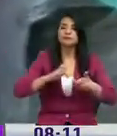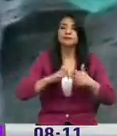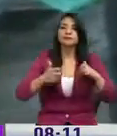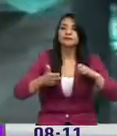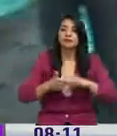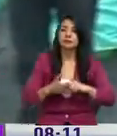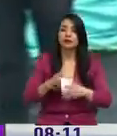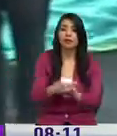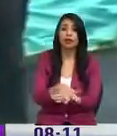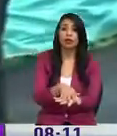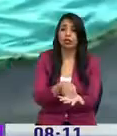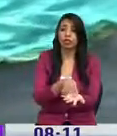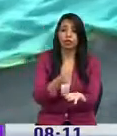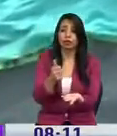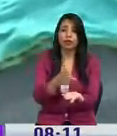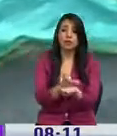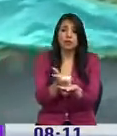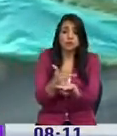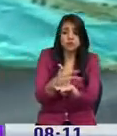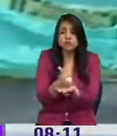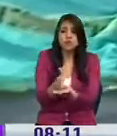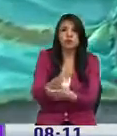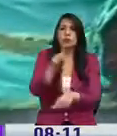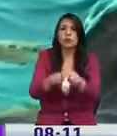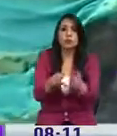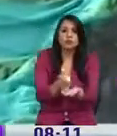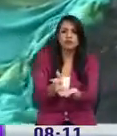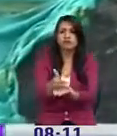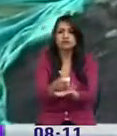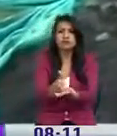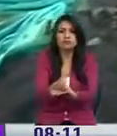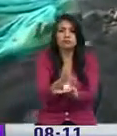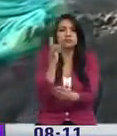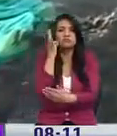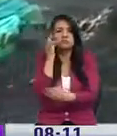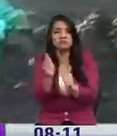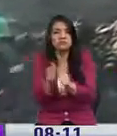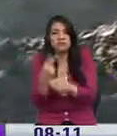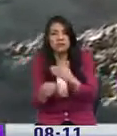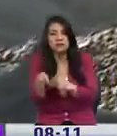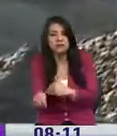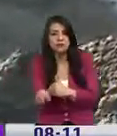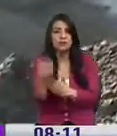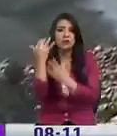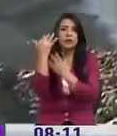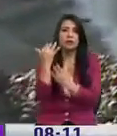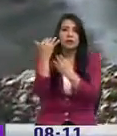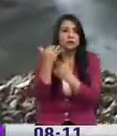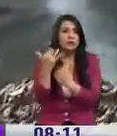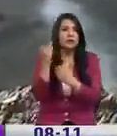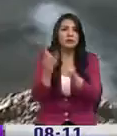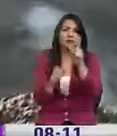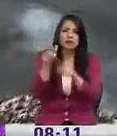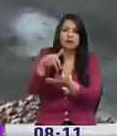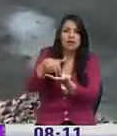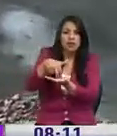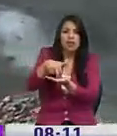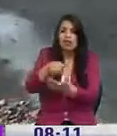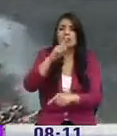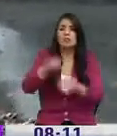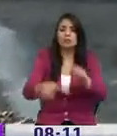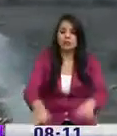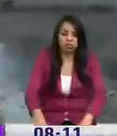mucho lodo y no pueden pasar señoras que están con niños con está bien todo todito